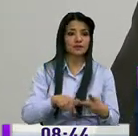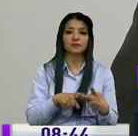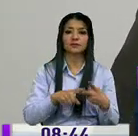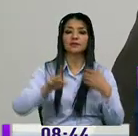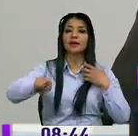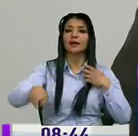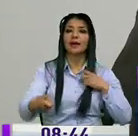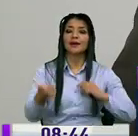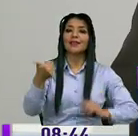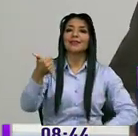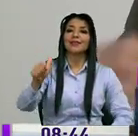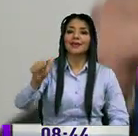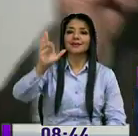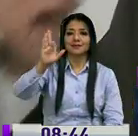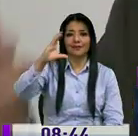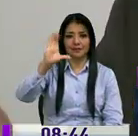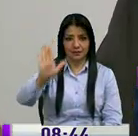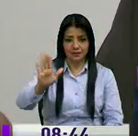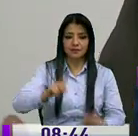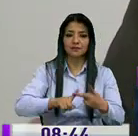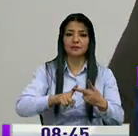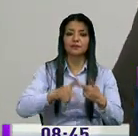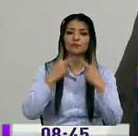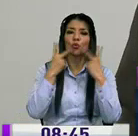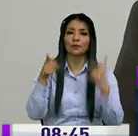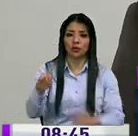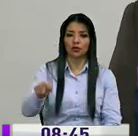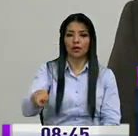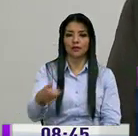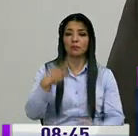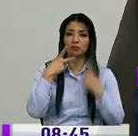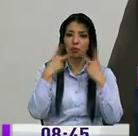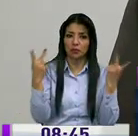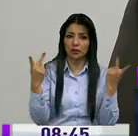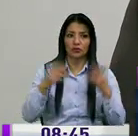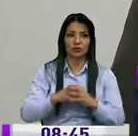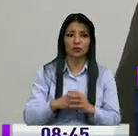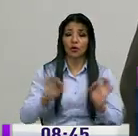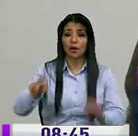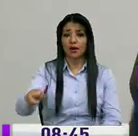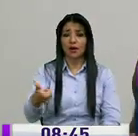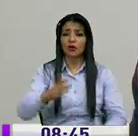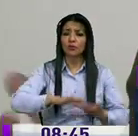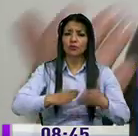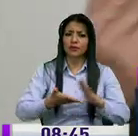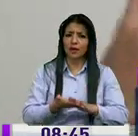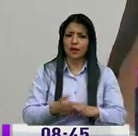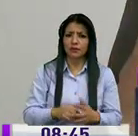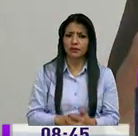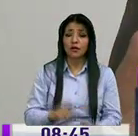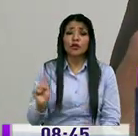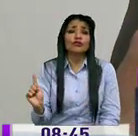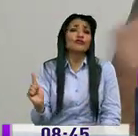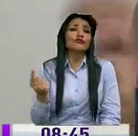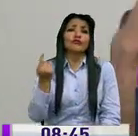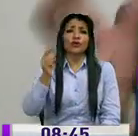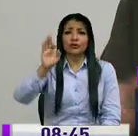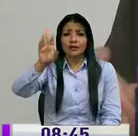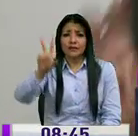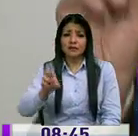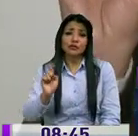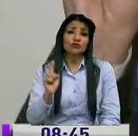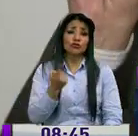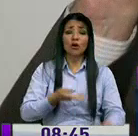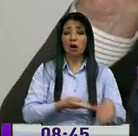Canal 10 de televisión, al canal público de televisión, a estaciones comunitarias. Es decir, no es que Televicentro se palanqueó